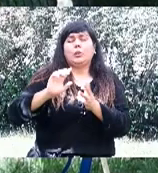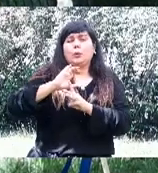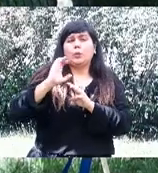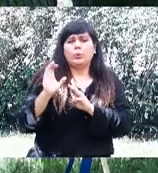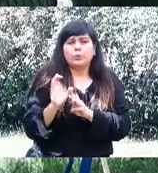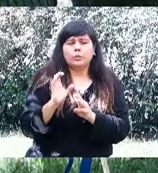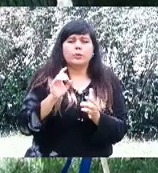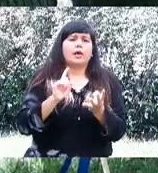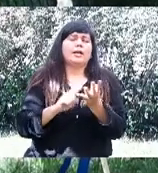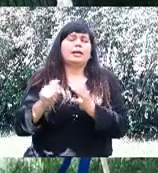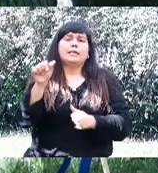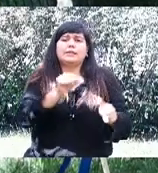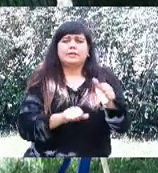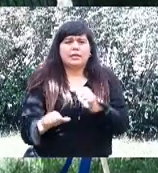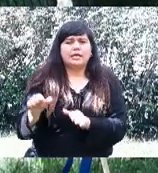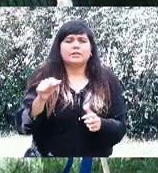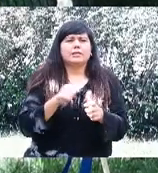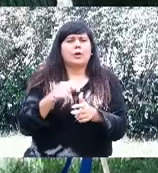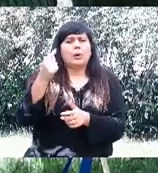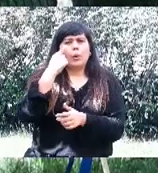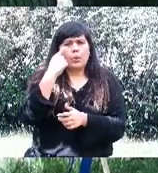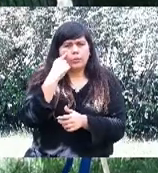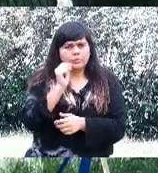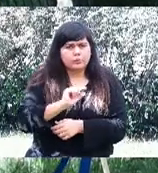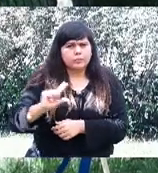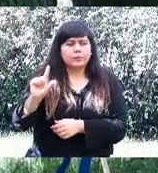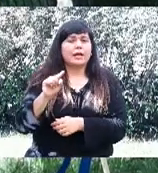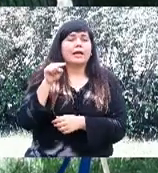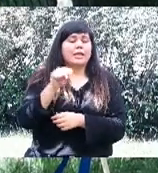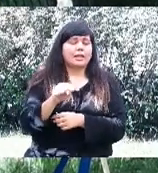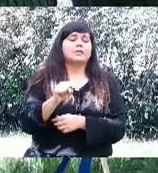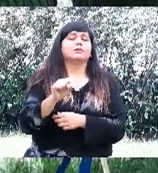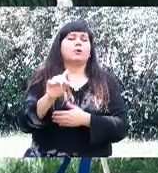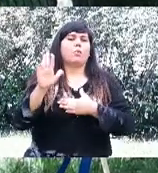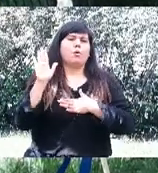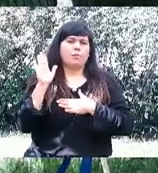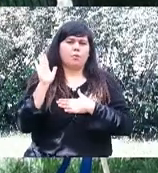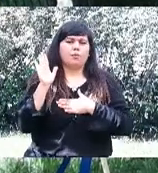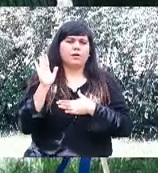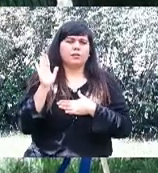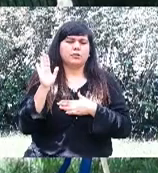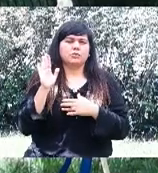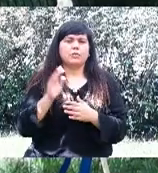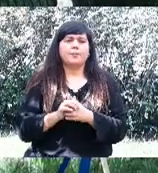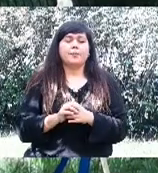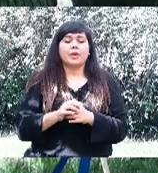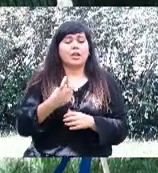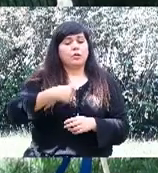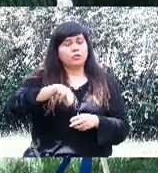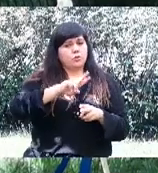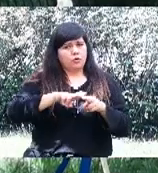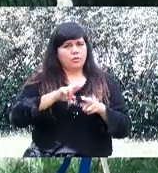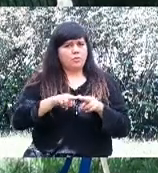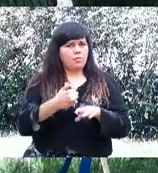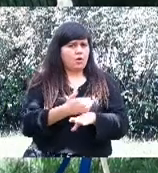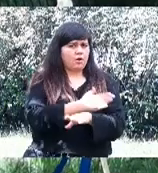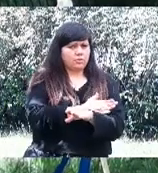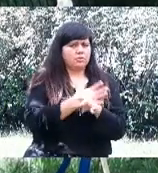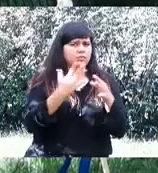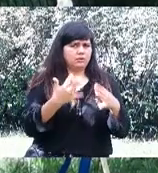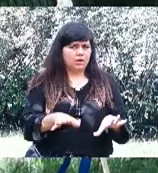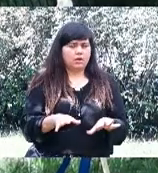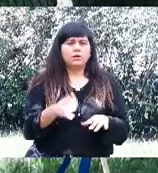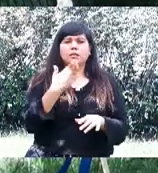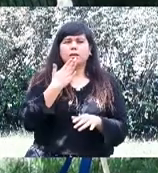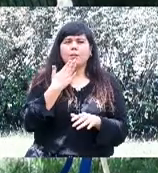la ciencia el conocimiento y que eso es un compromiso que estamos que establecimos desde el principio y que también